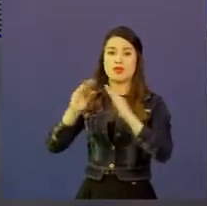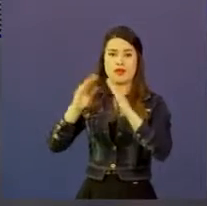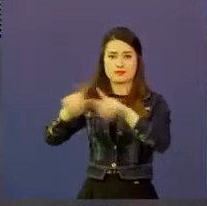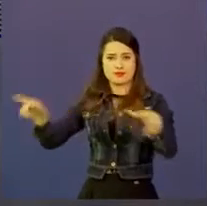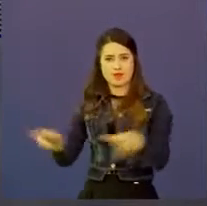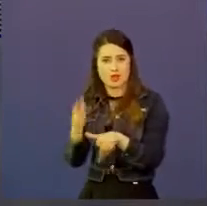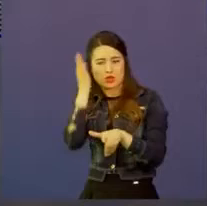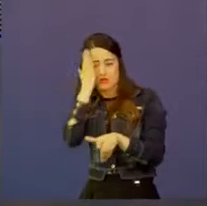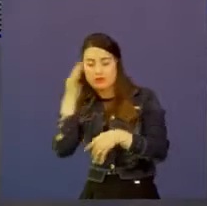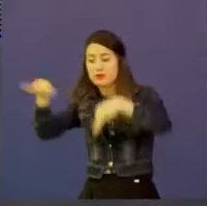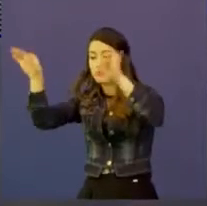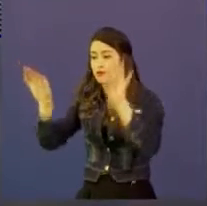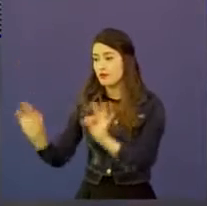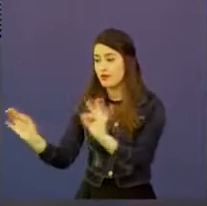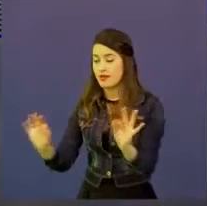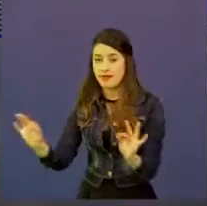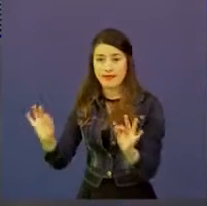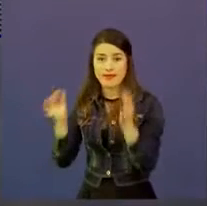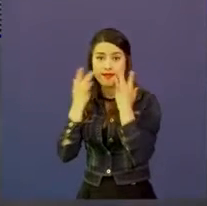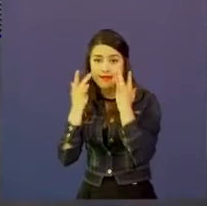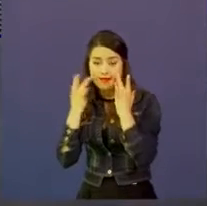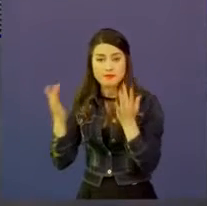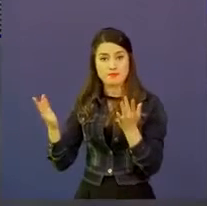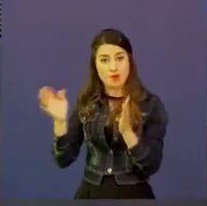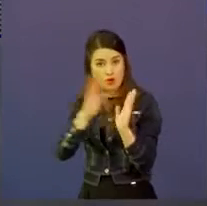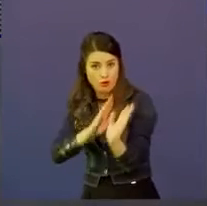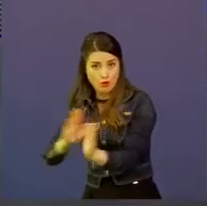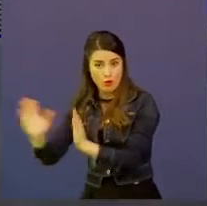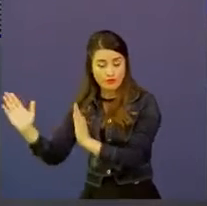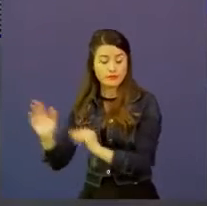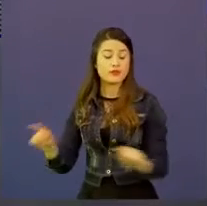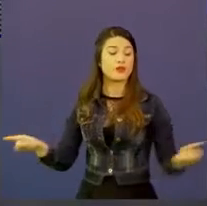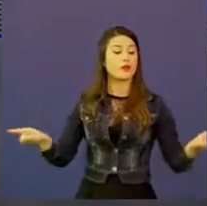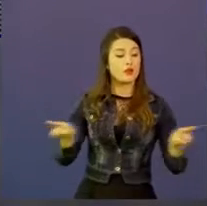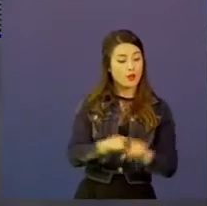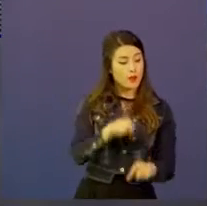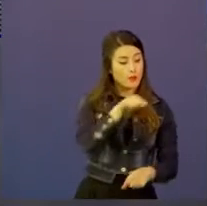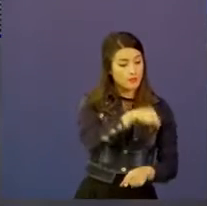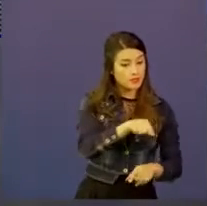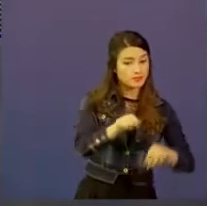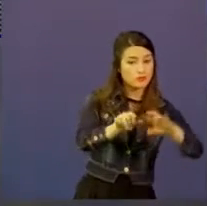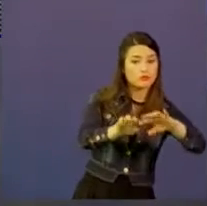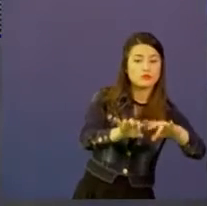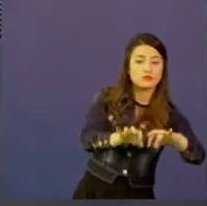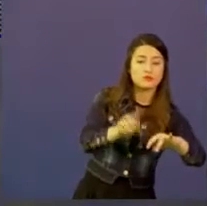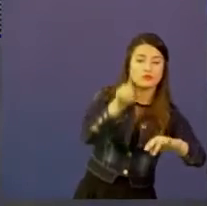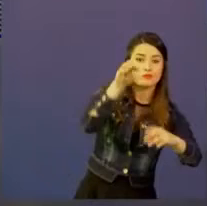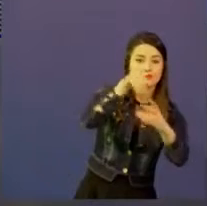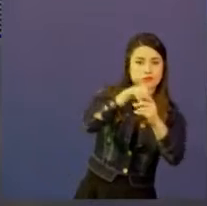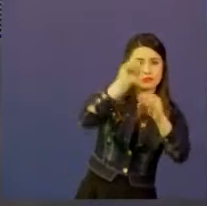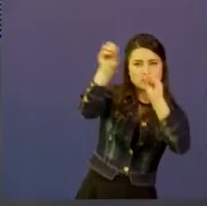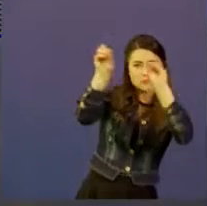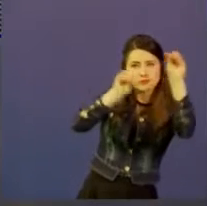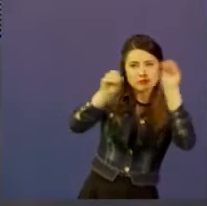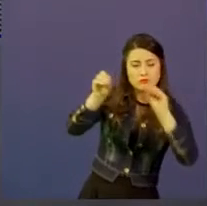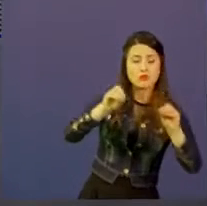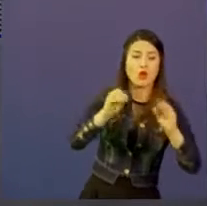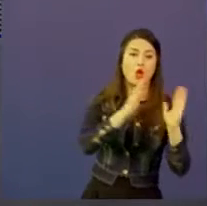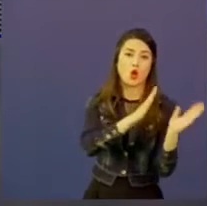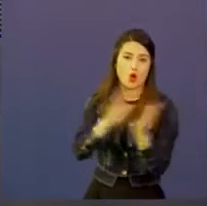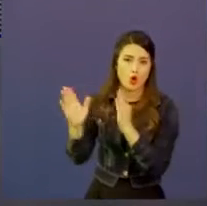forma. El entorno digital no difiere mucho del entorno físico o del contacto físico que